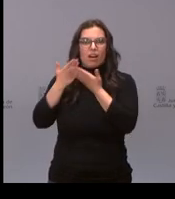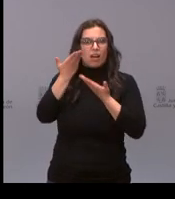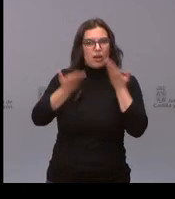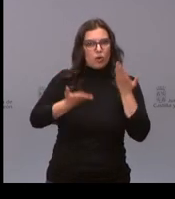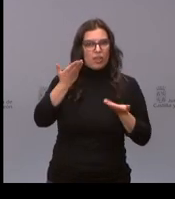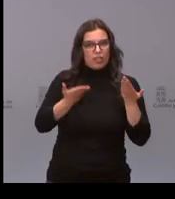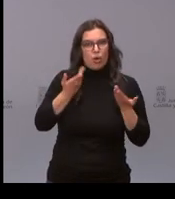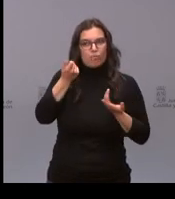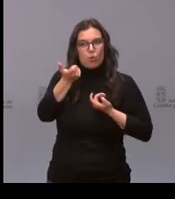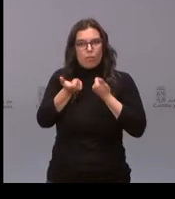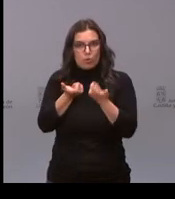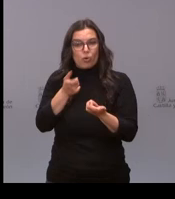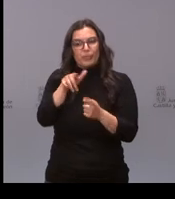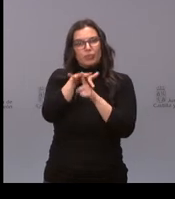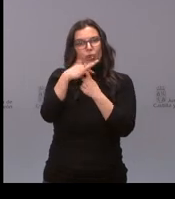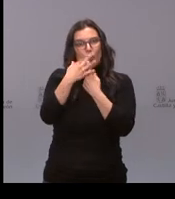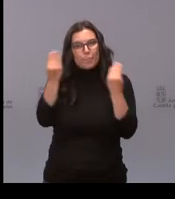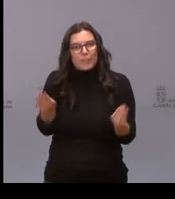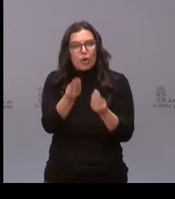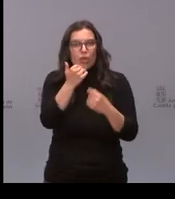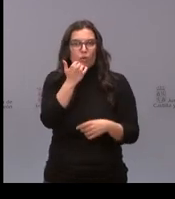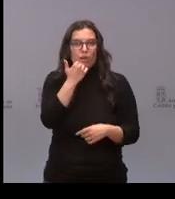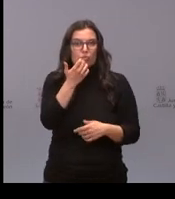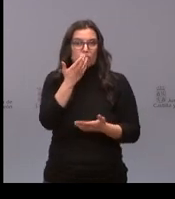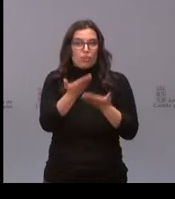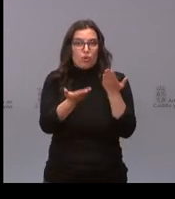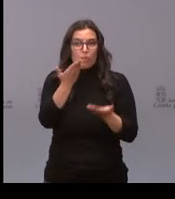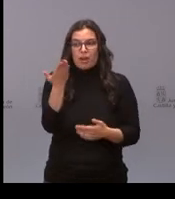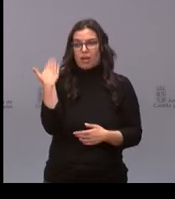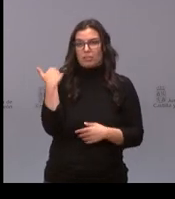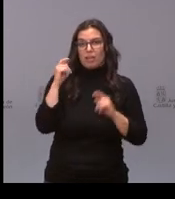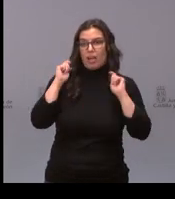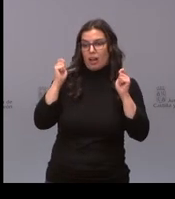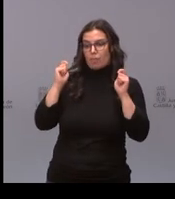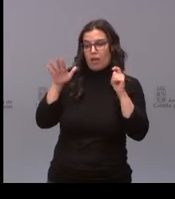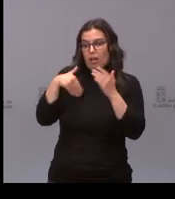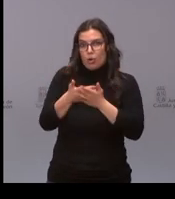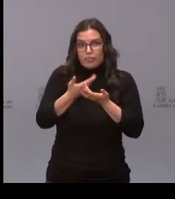Hemos mejorado esa situación respecto a la situación del estado de alarma.